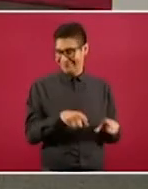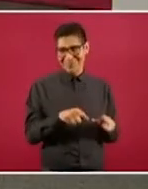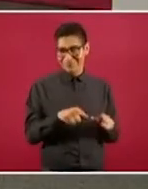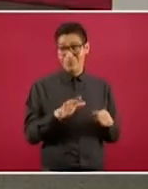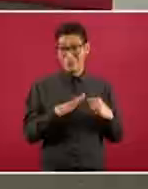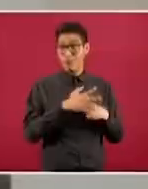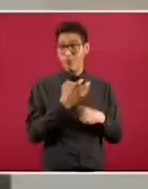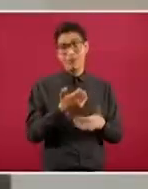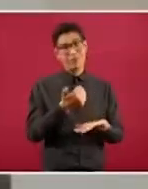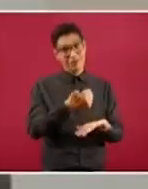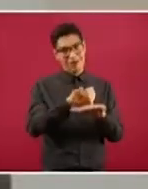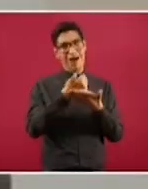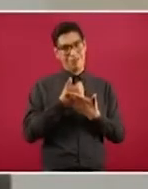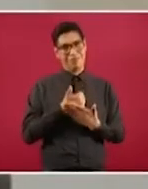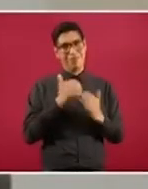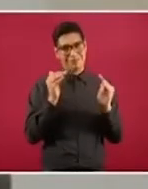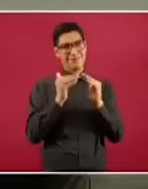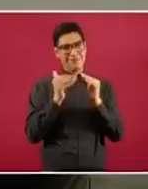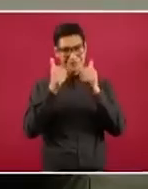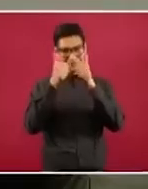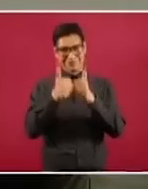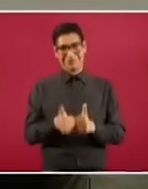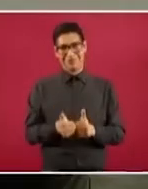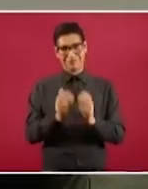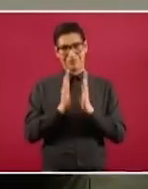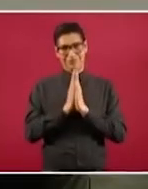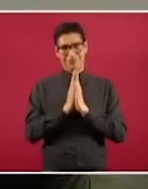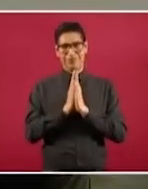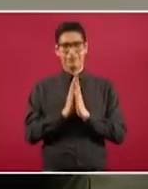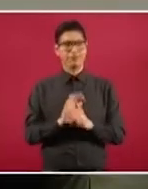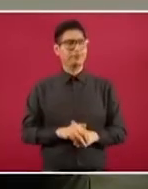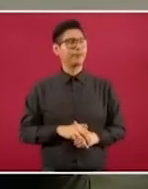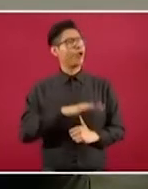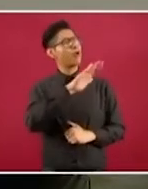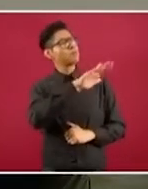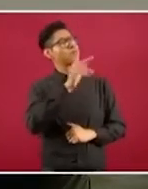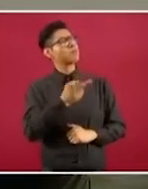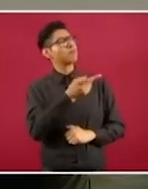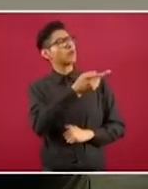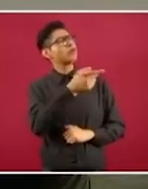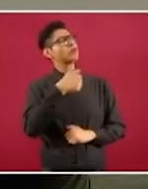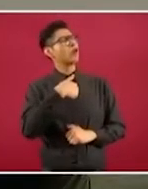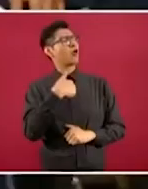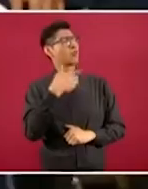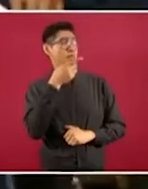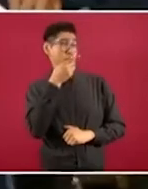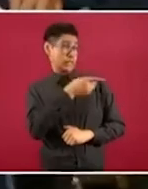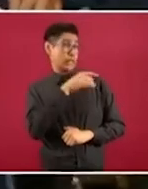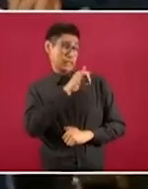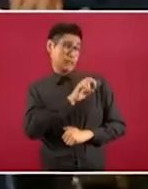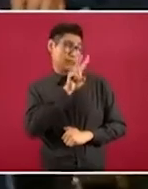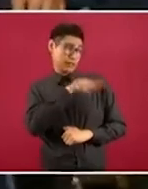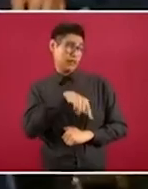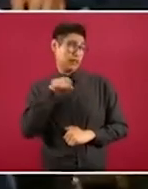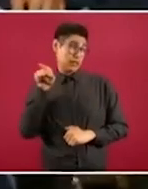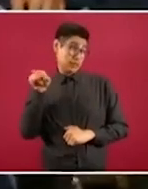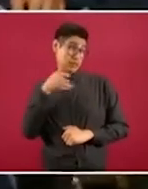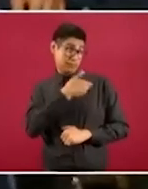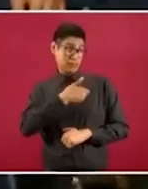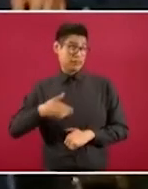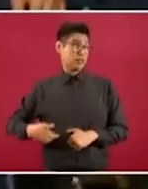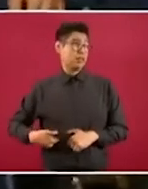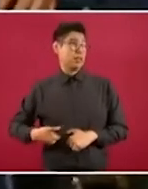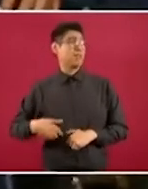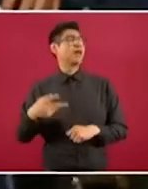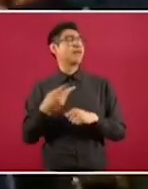que responda, quedándose en casa. Bueno, lo del presidente lo comentaba justamente porque se encuentra en este cuadro de personas más vulnerables, que